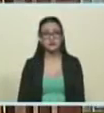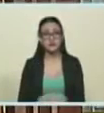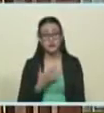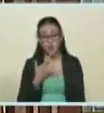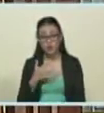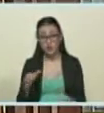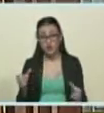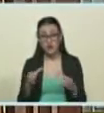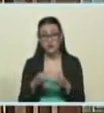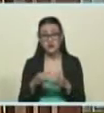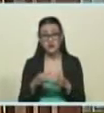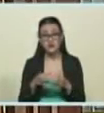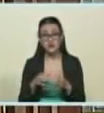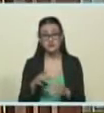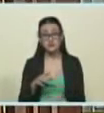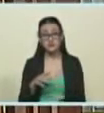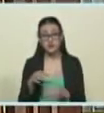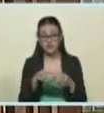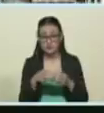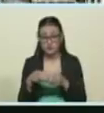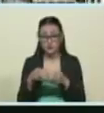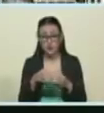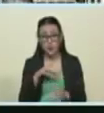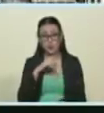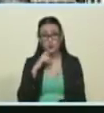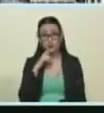se va a reunir la Comisión Rusa Venezolana.